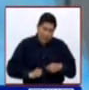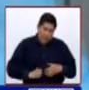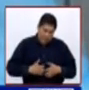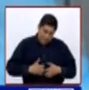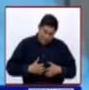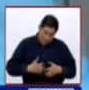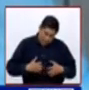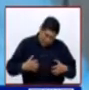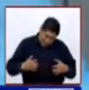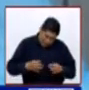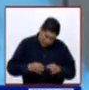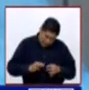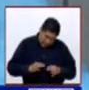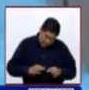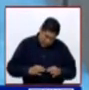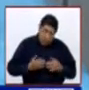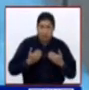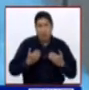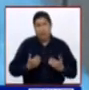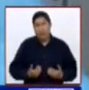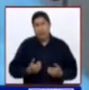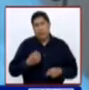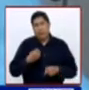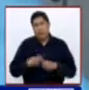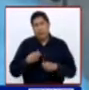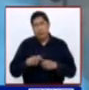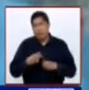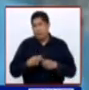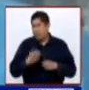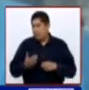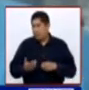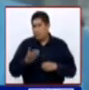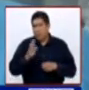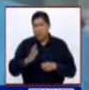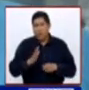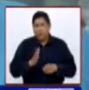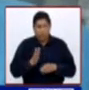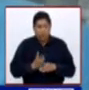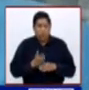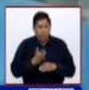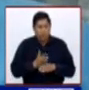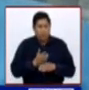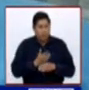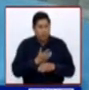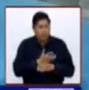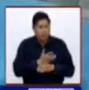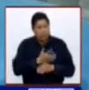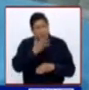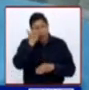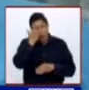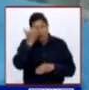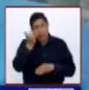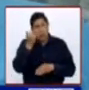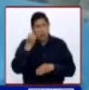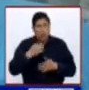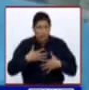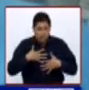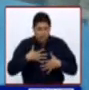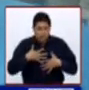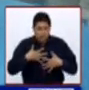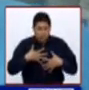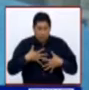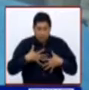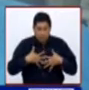acá. Pero bueno, ahora estamos tropezando con el problema de en su recuperación, puesto que este músculo del